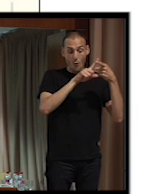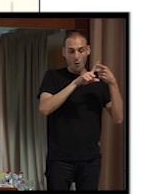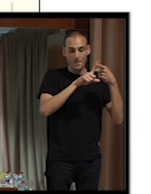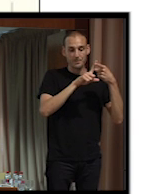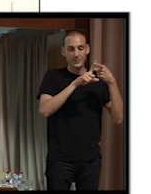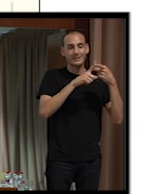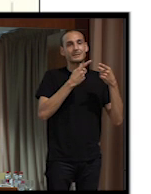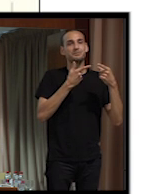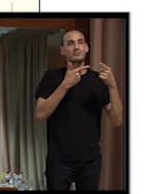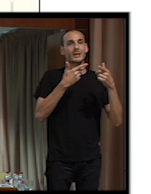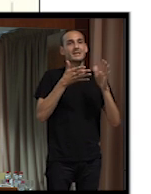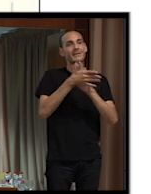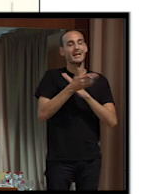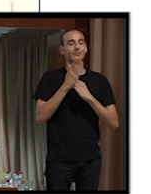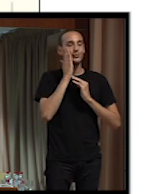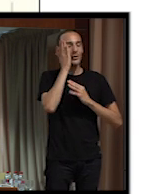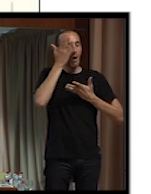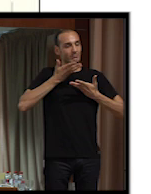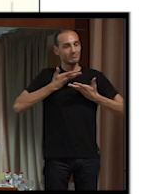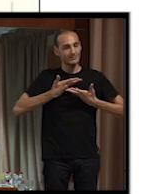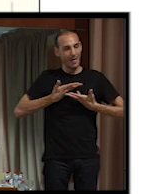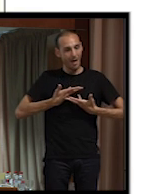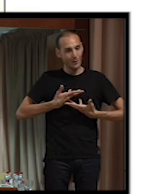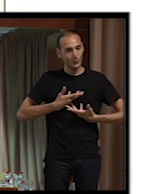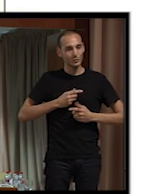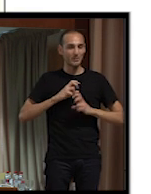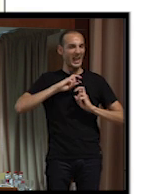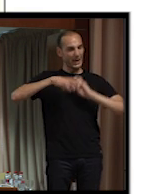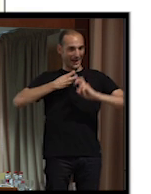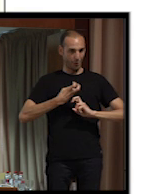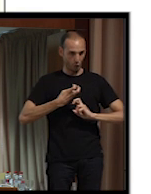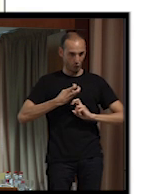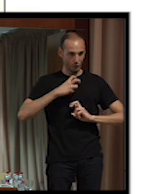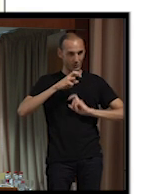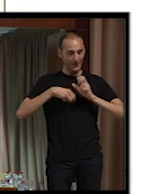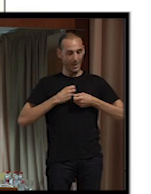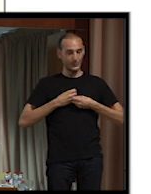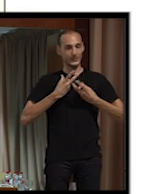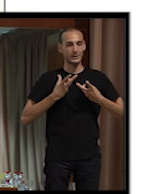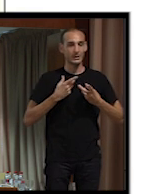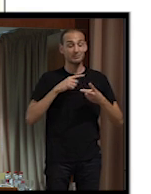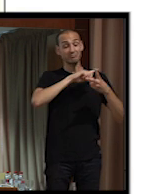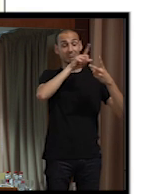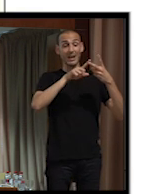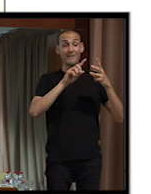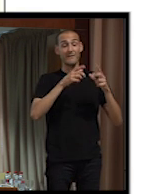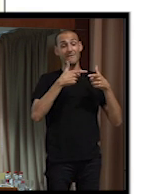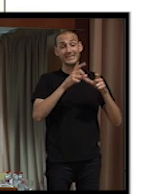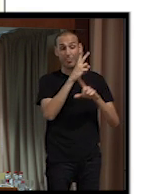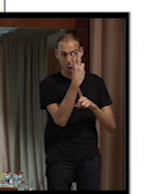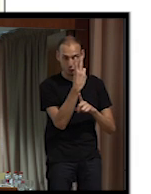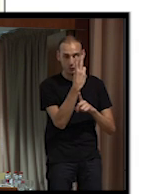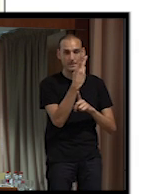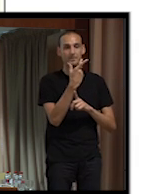Cuando hablemos de los pacientes con fibromialgia, acordaos de esto. El sueño de fase 2, nosotros consideramos que la primera fase del